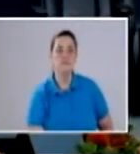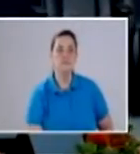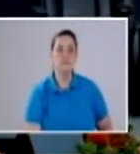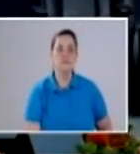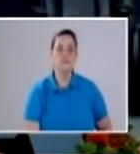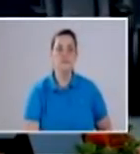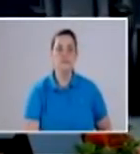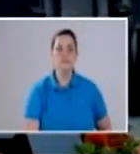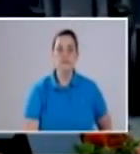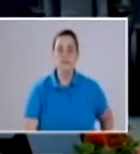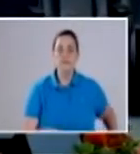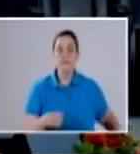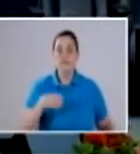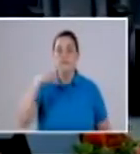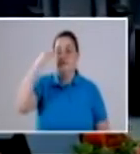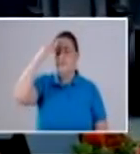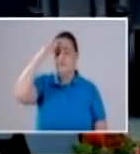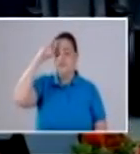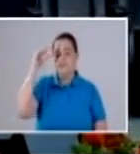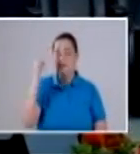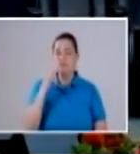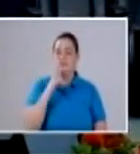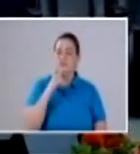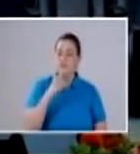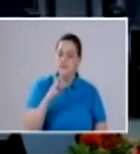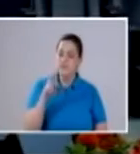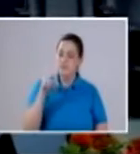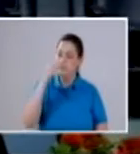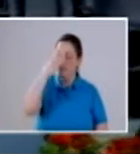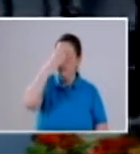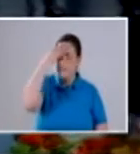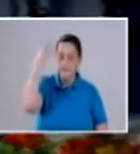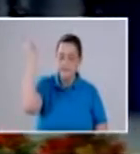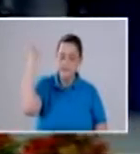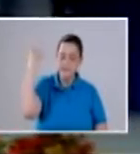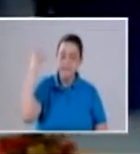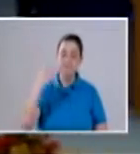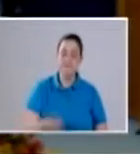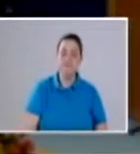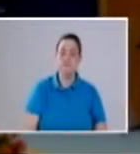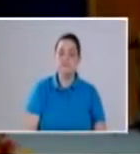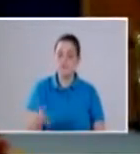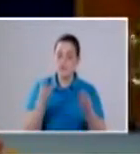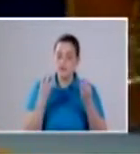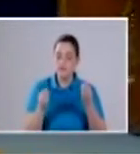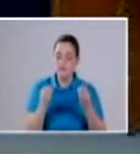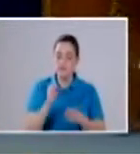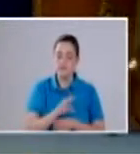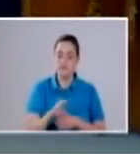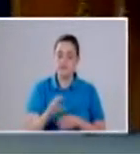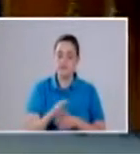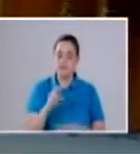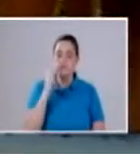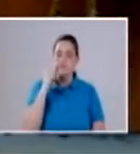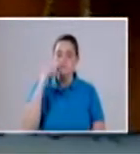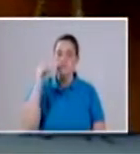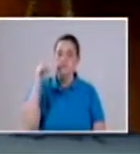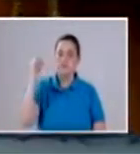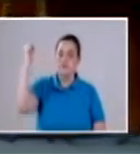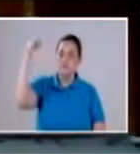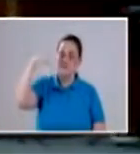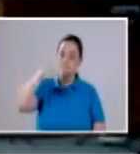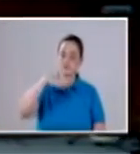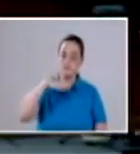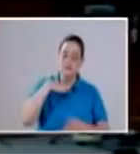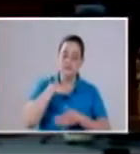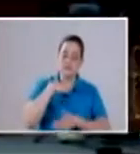A mí, yo se lo he contado y no se me olvida de muchas de las cosas que el Señor en su bendita gracia y